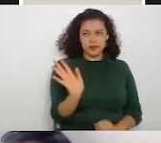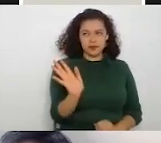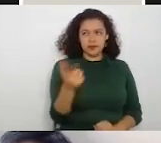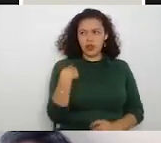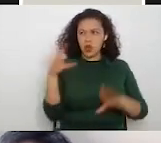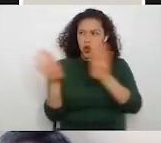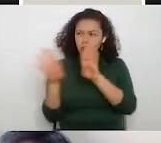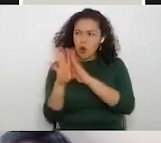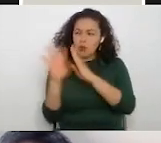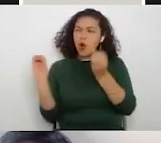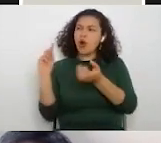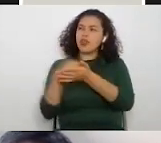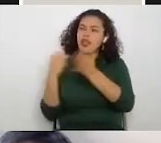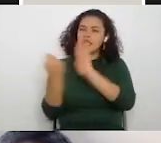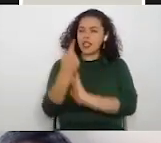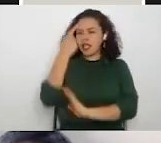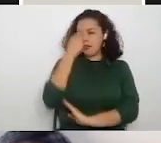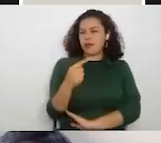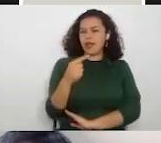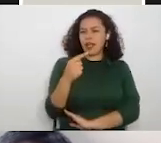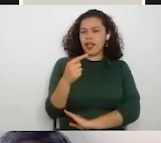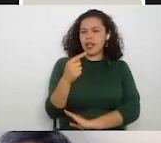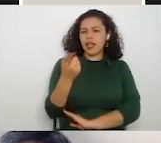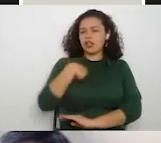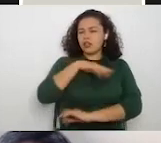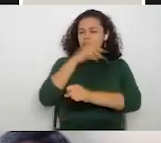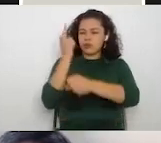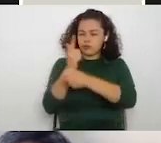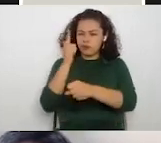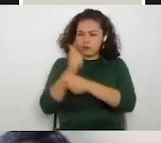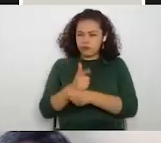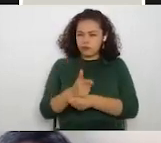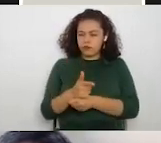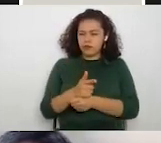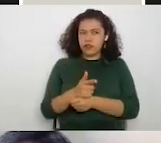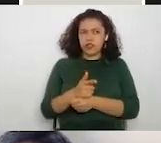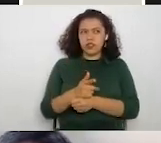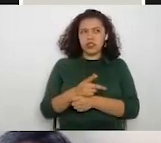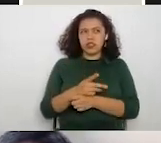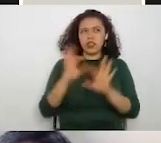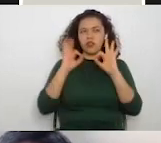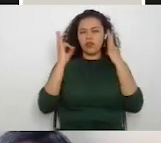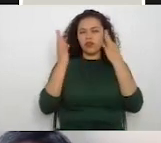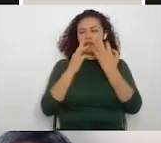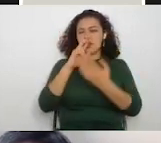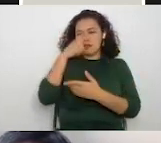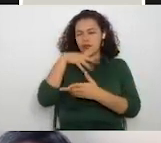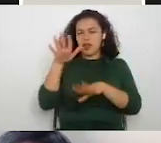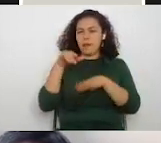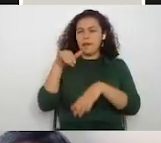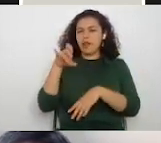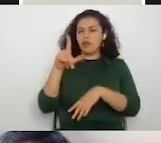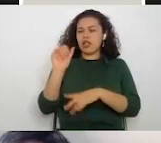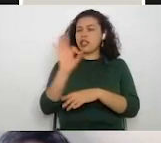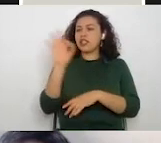alguna técnica en la que se pudieran identificar de mejor forma algún manual que a lo mejor ya esté fuera